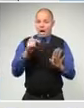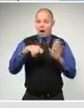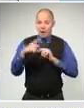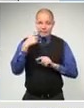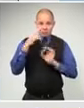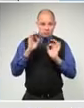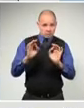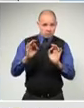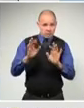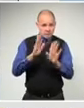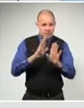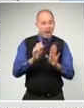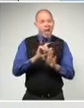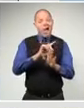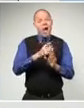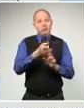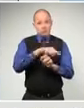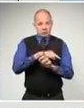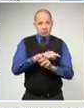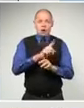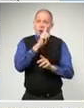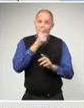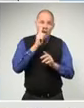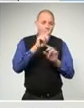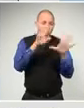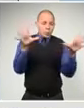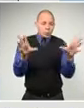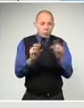estudios realizados ayer, pues se acumulan